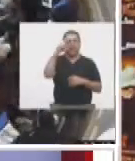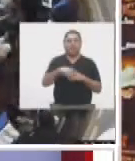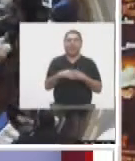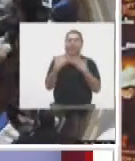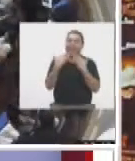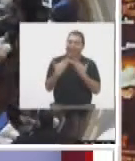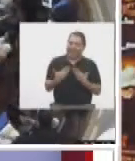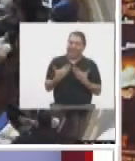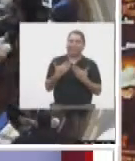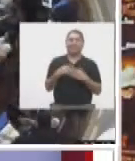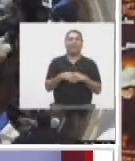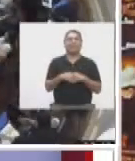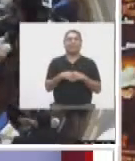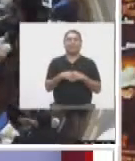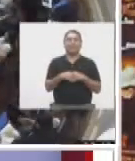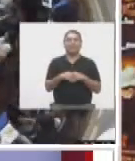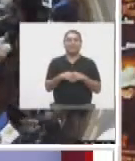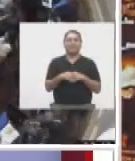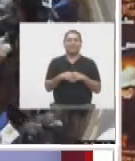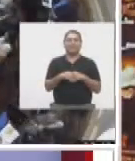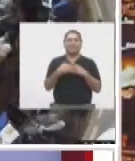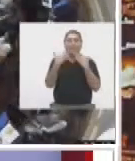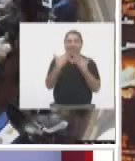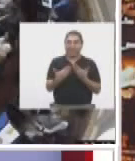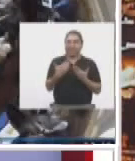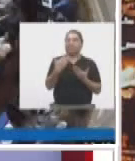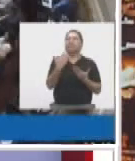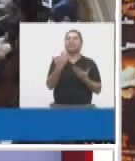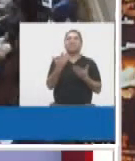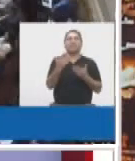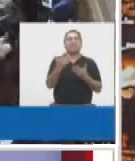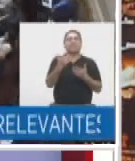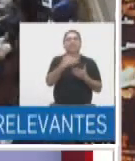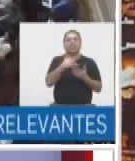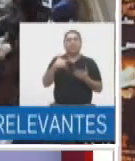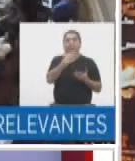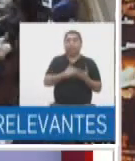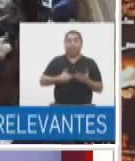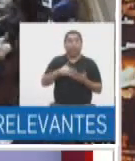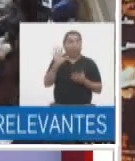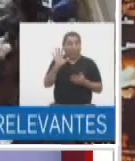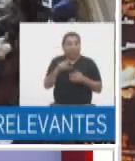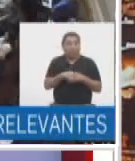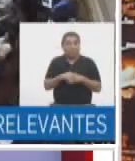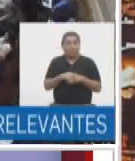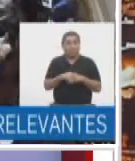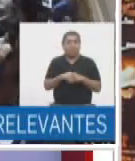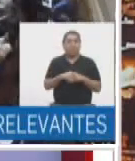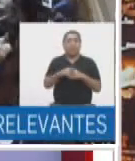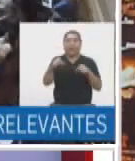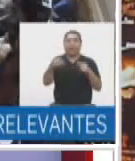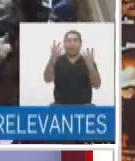decías de los meses de prueba claro Hay de todo no indudablemente que hay empleadores que